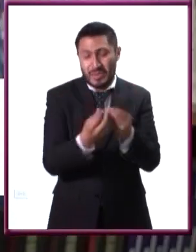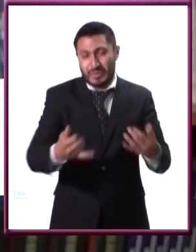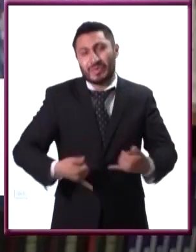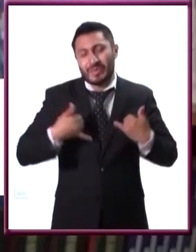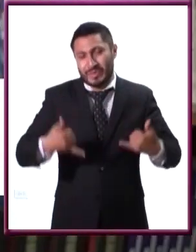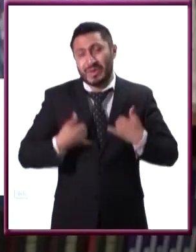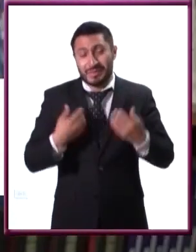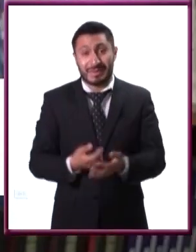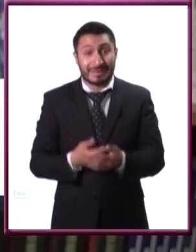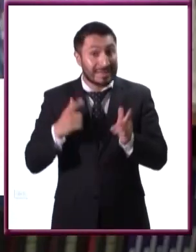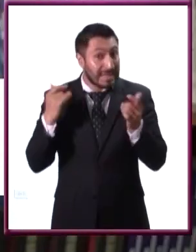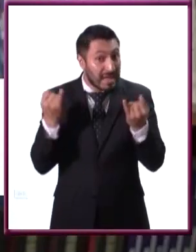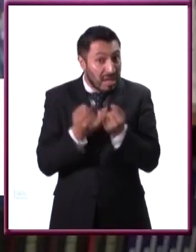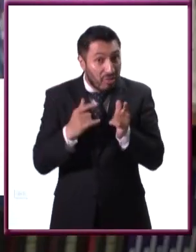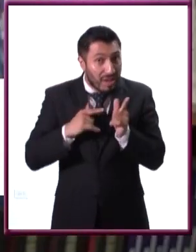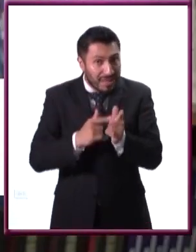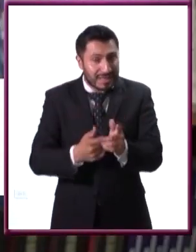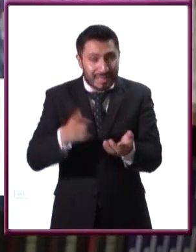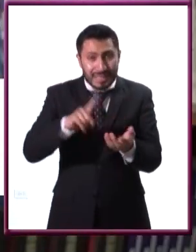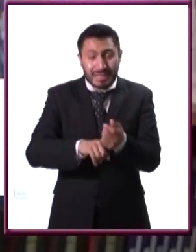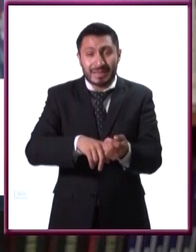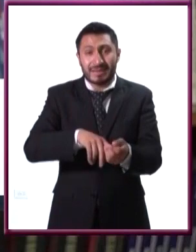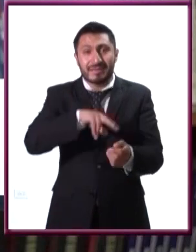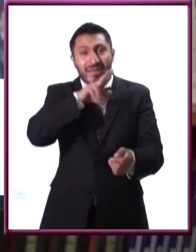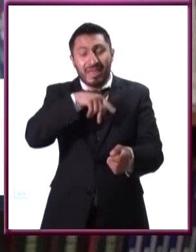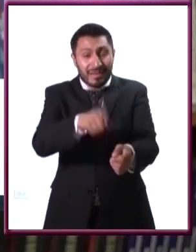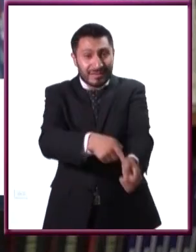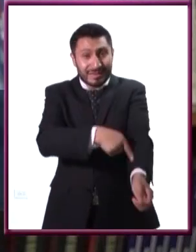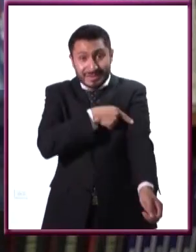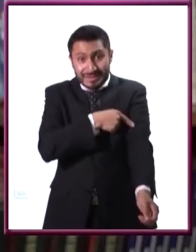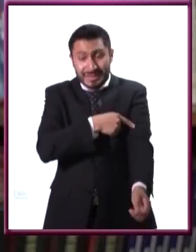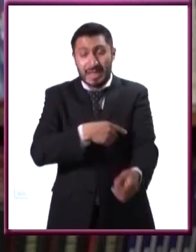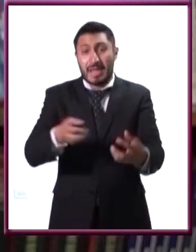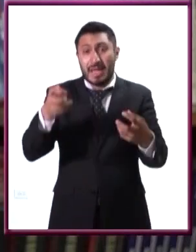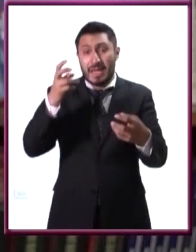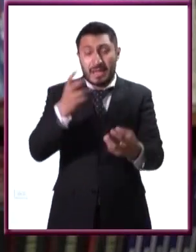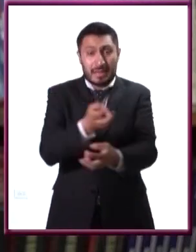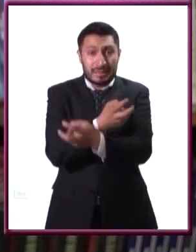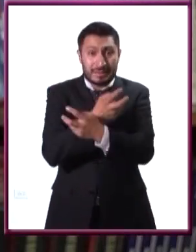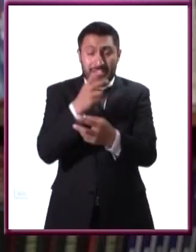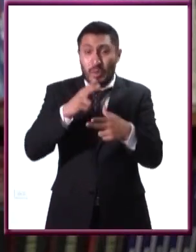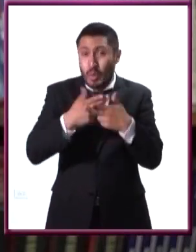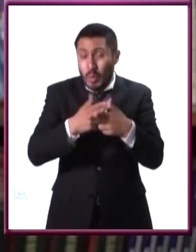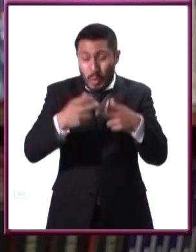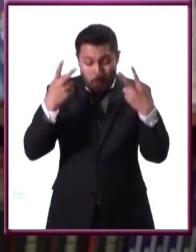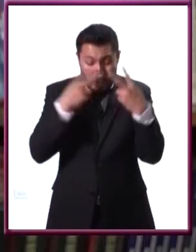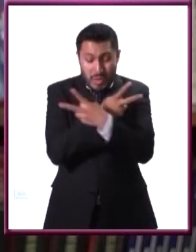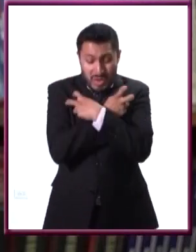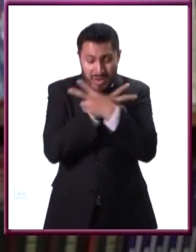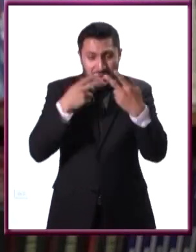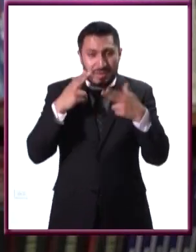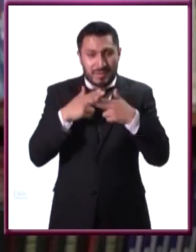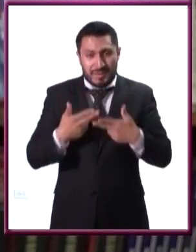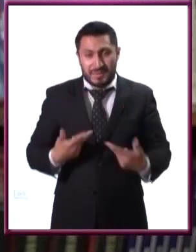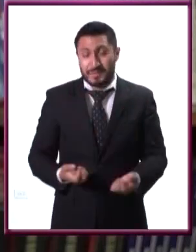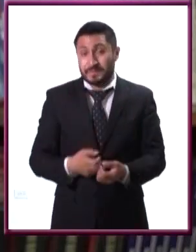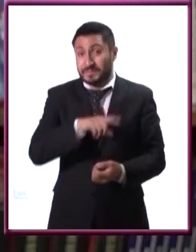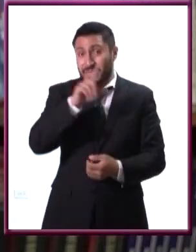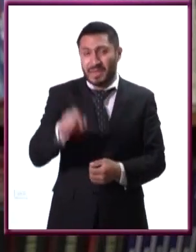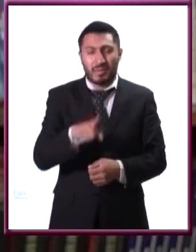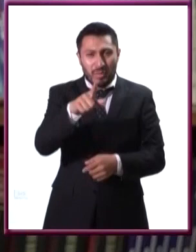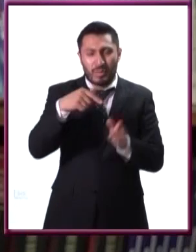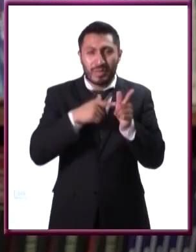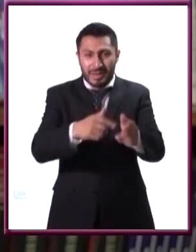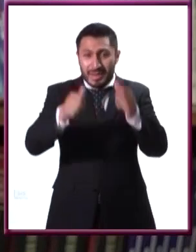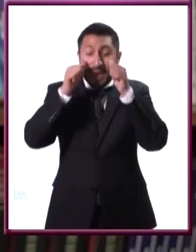TV. Vamos a activar también los circuitos nerviosos y el sistema musculoesquelético. Después, no te pierdas las